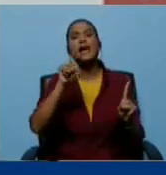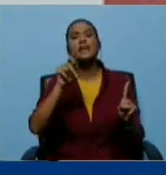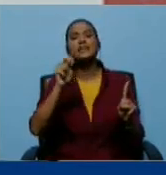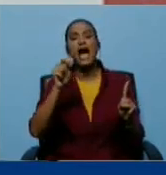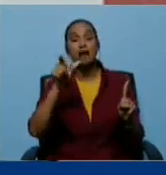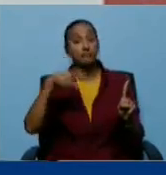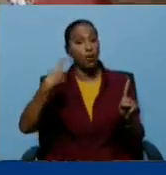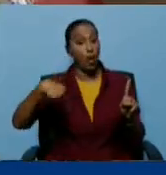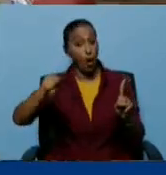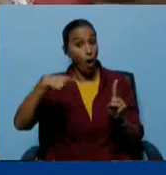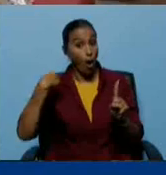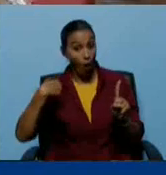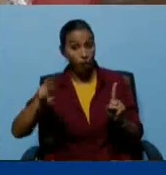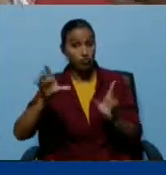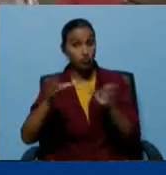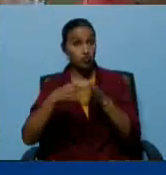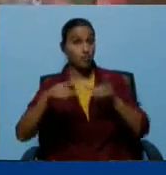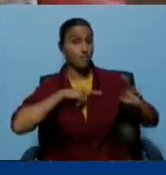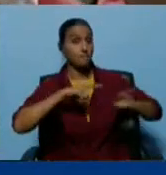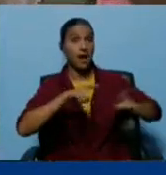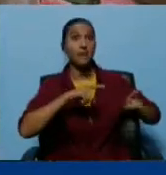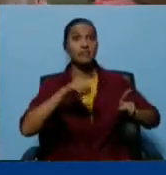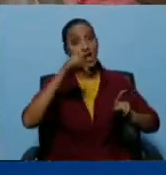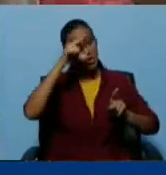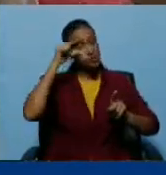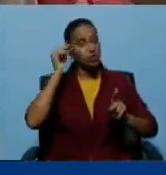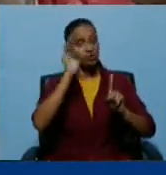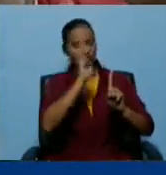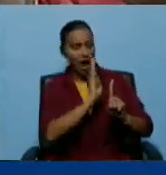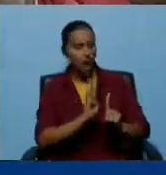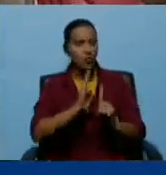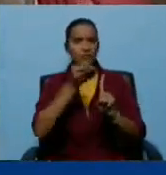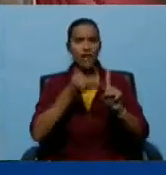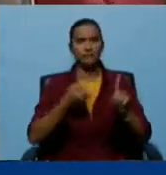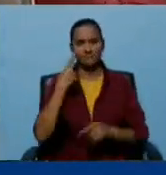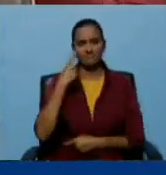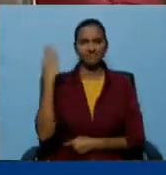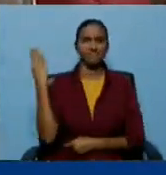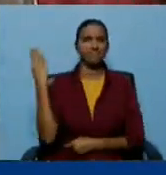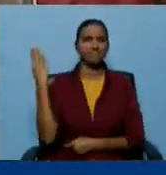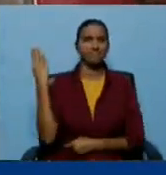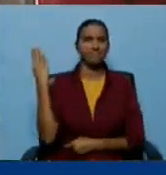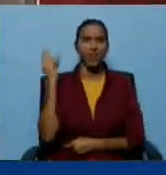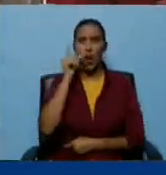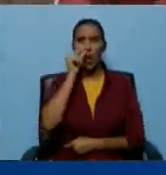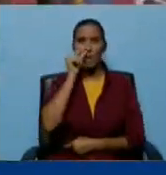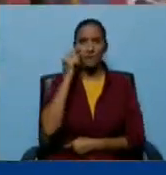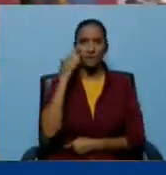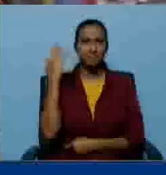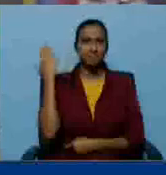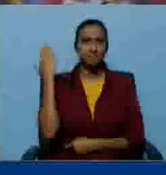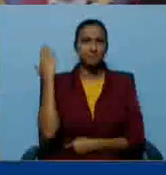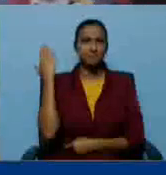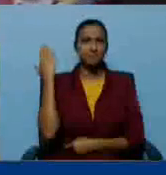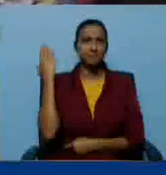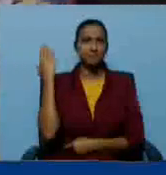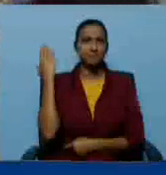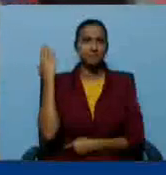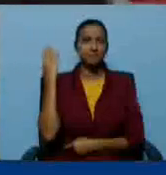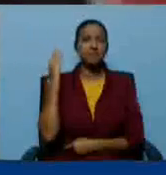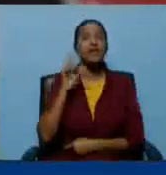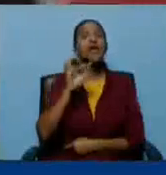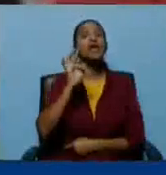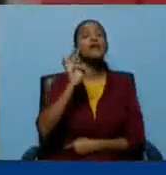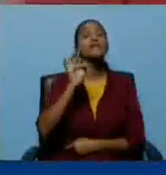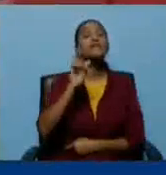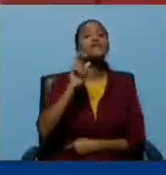Dios te ha guardado y te guarda. Y el Santo Cristo de la Grita, Freddy Bernal, el Santo Cristo de la